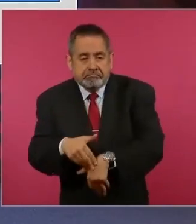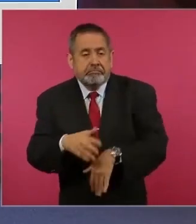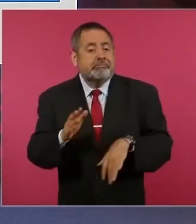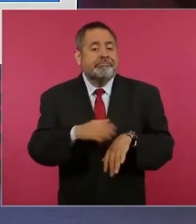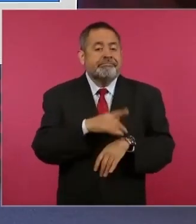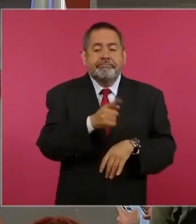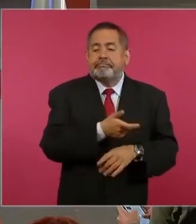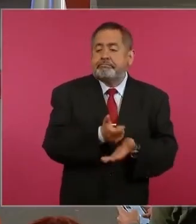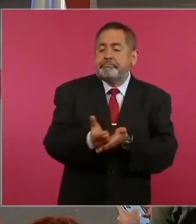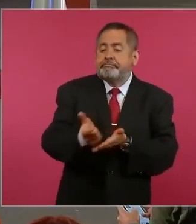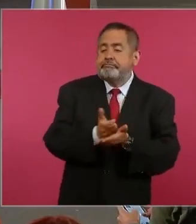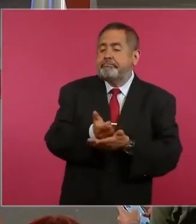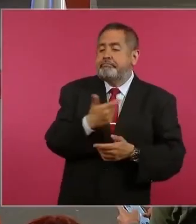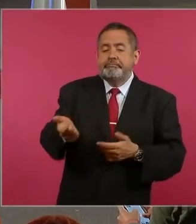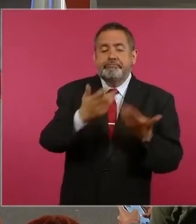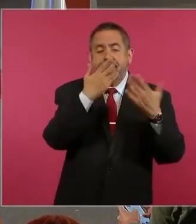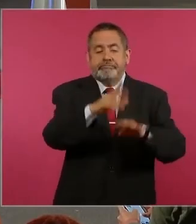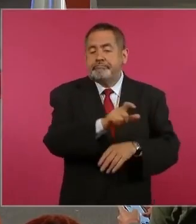¿Cómo